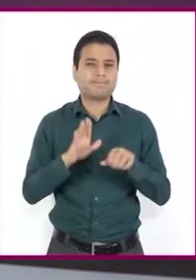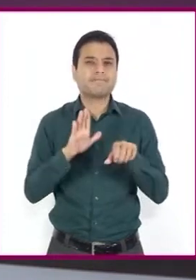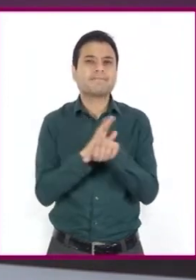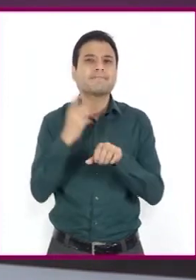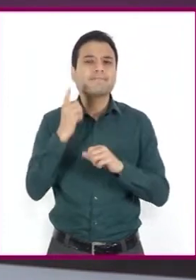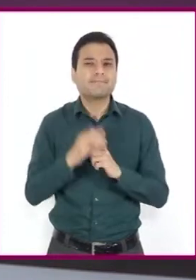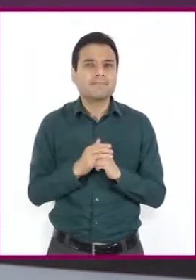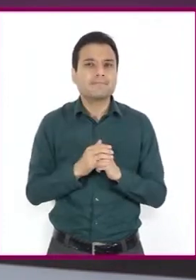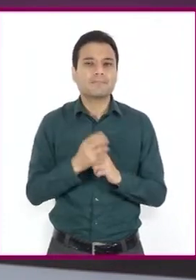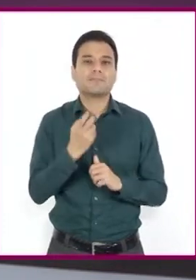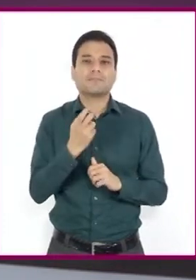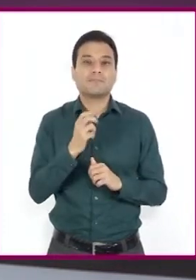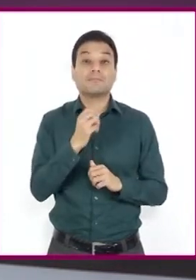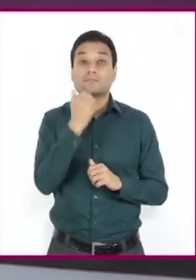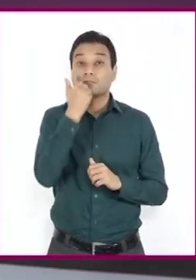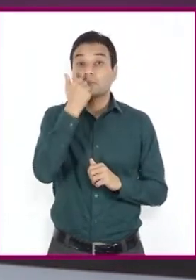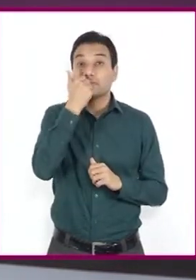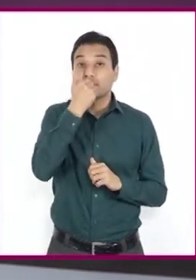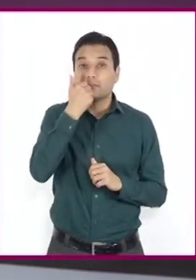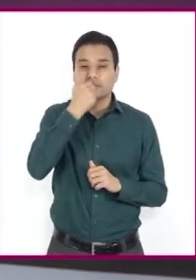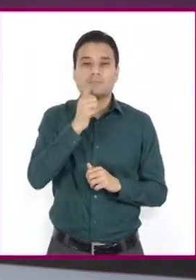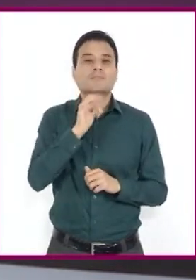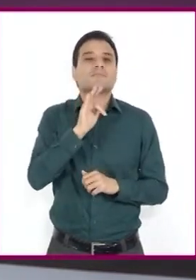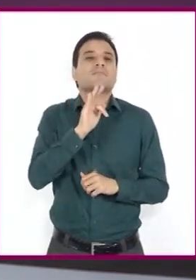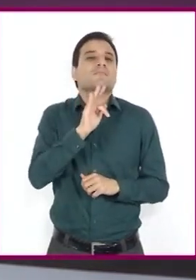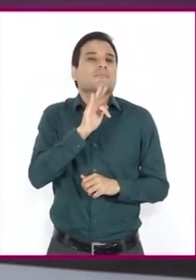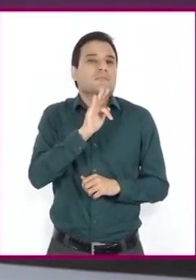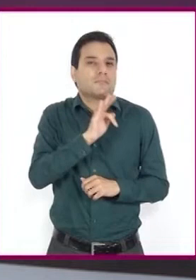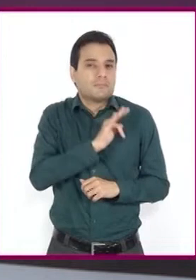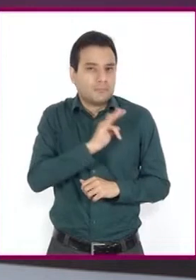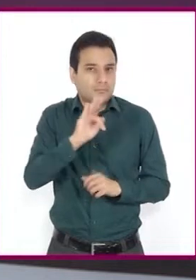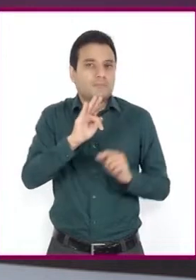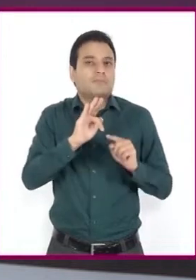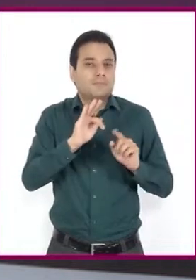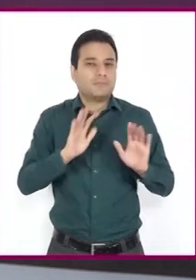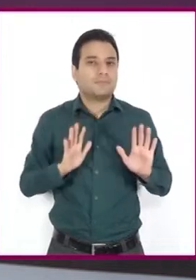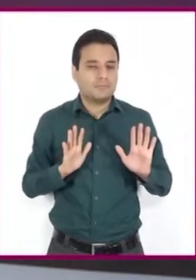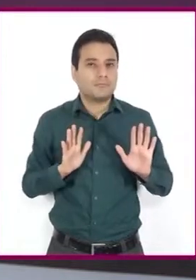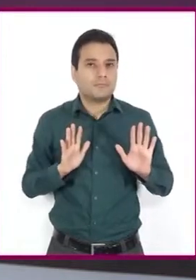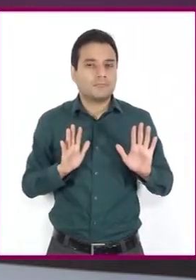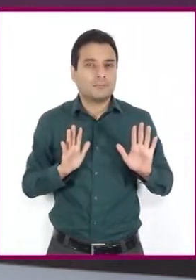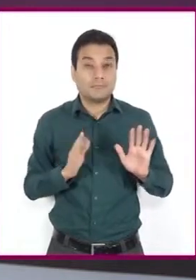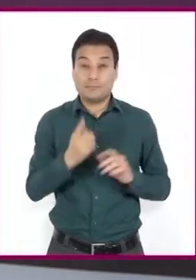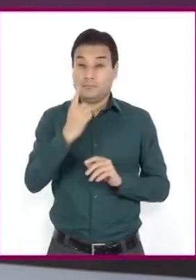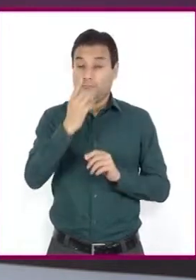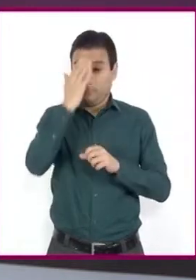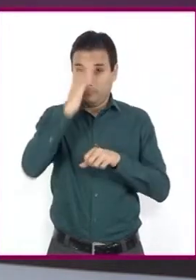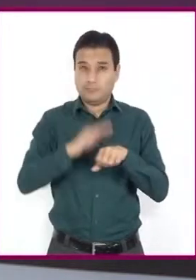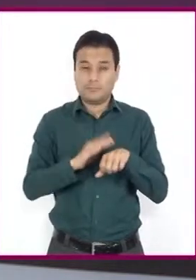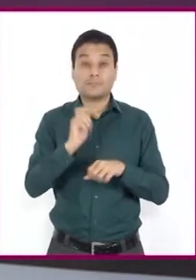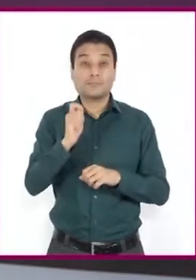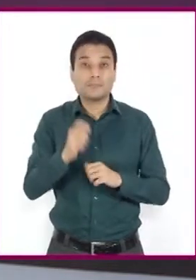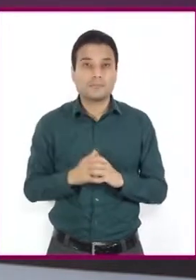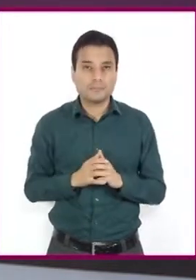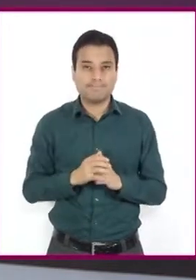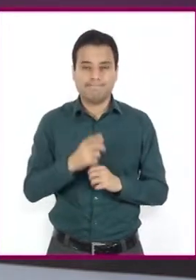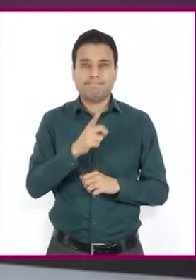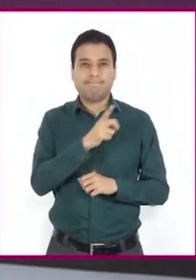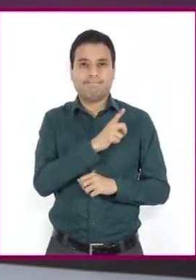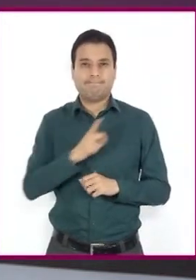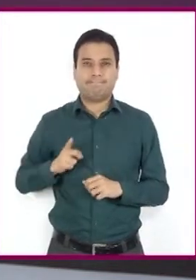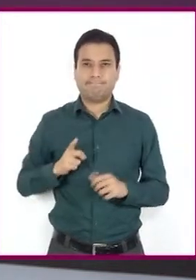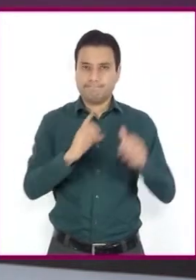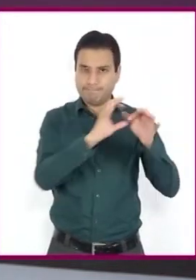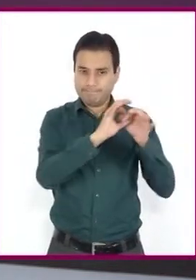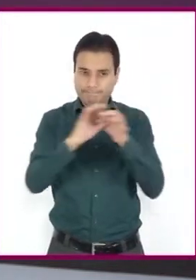una posibilidad de que el alumno destruya el mobiliario. Un aspecto que no se les debe olvidar es la concordancia. ¿Qué es eso